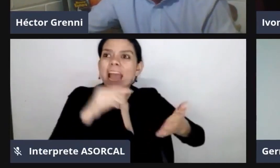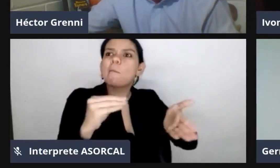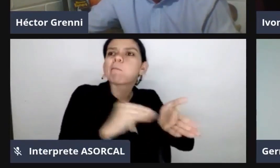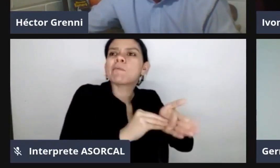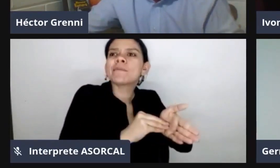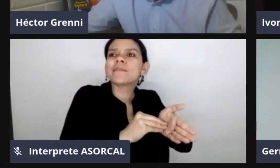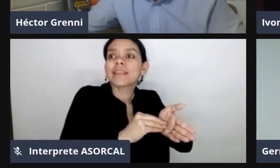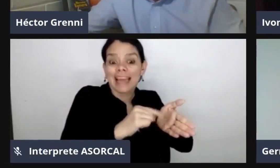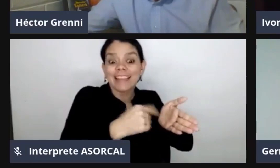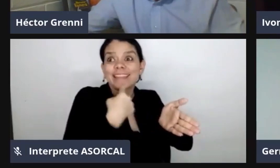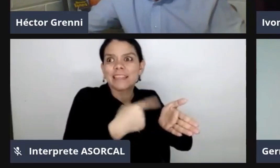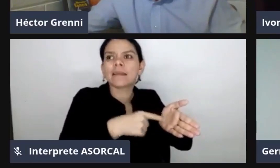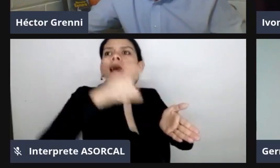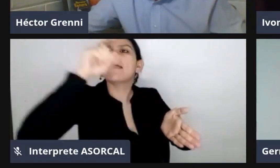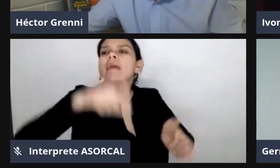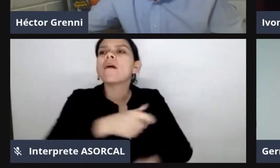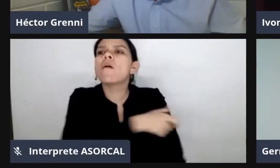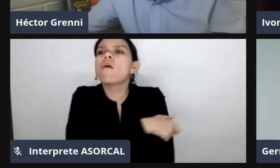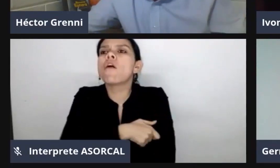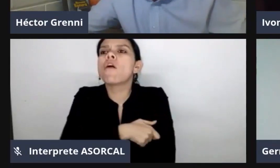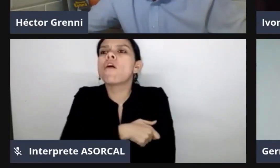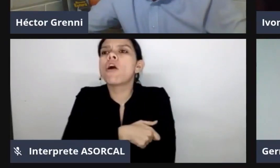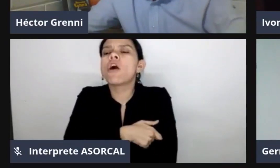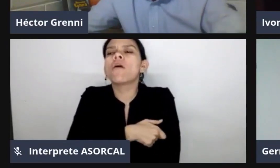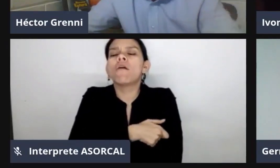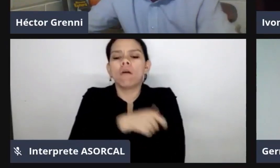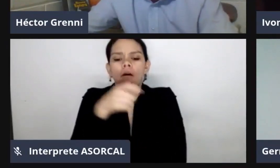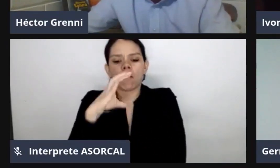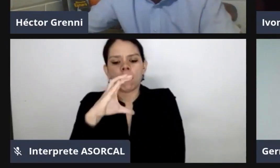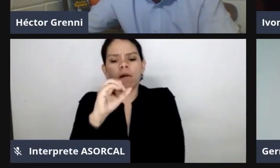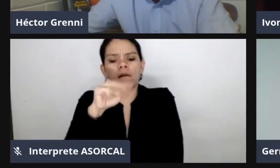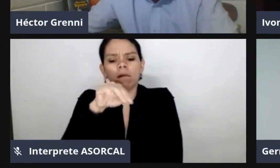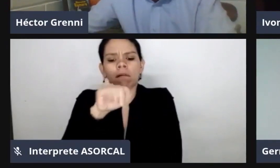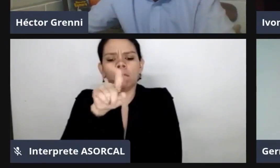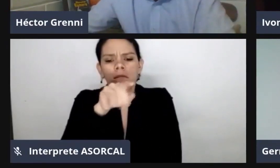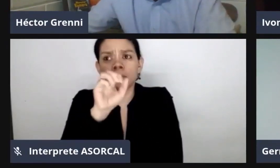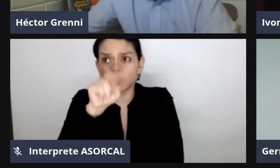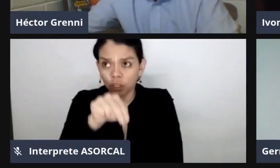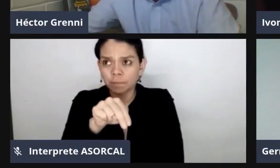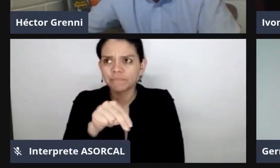verdad, con la ayuda de las Naciones Unidas. Esta